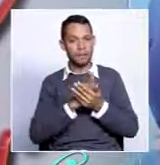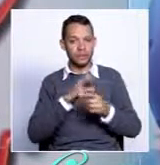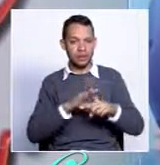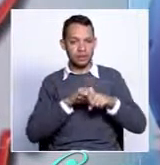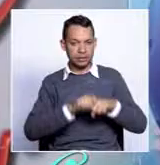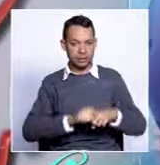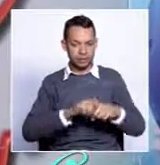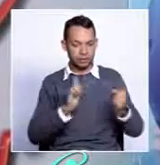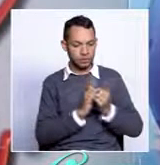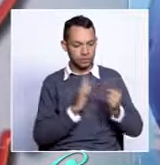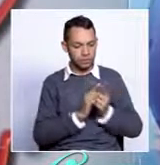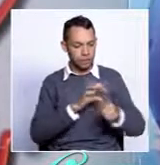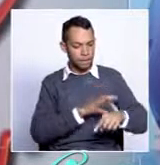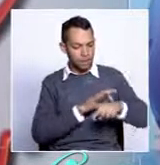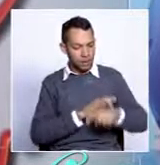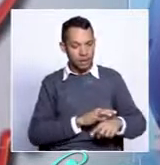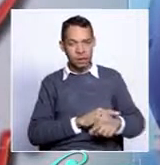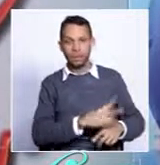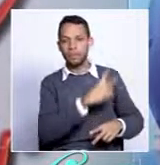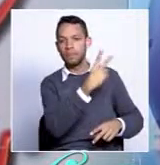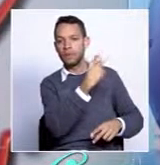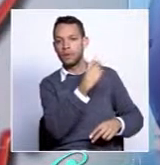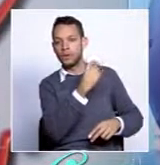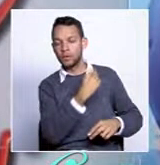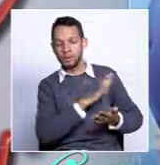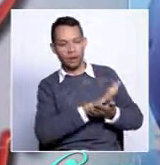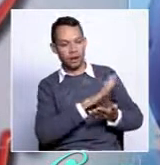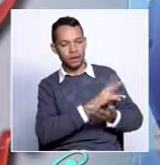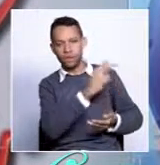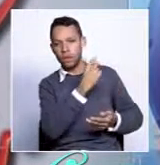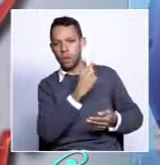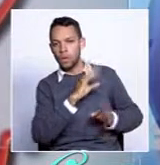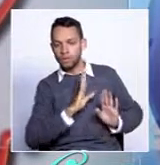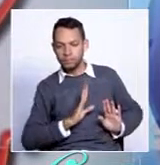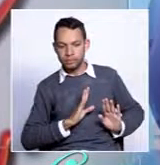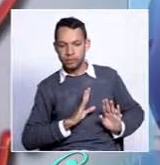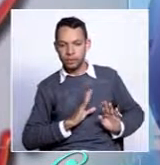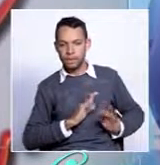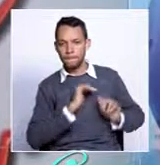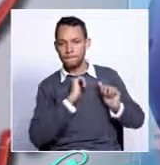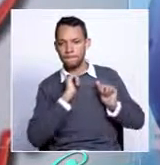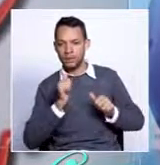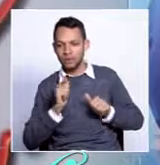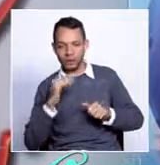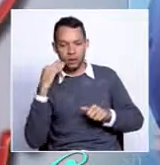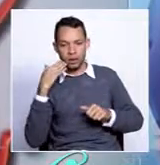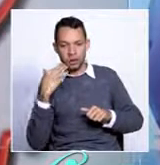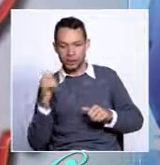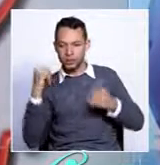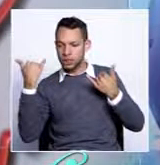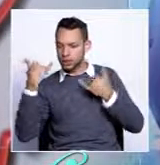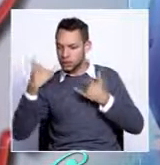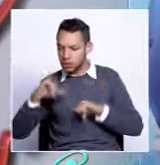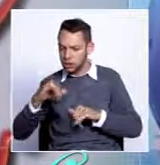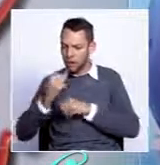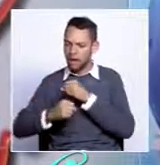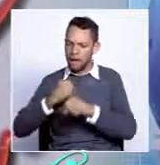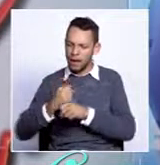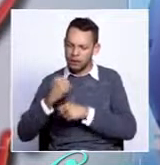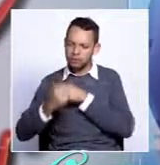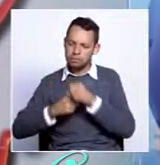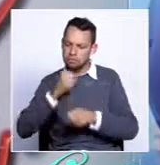ips y en la especial dijeron no señoras que usted realmente ya ya tiene muchos años